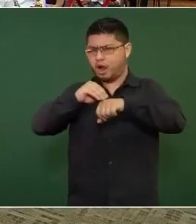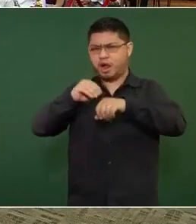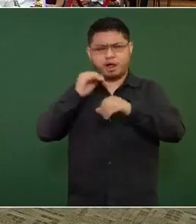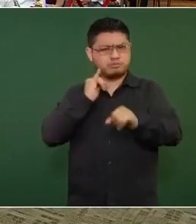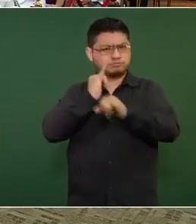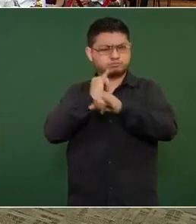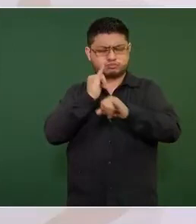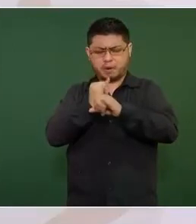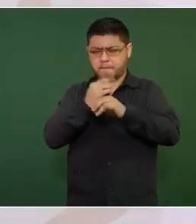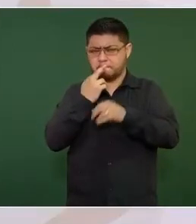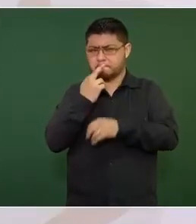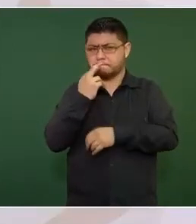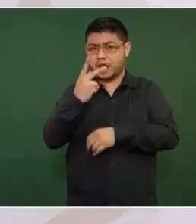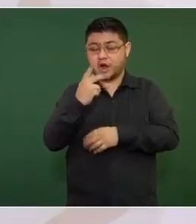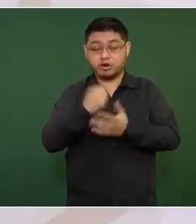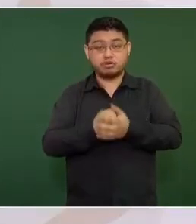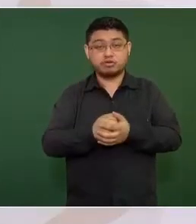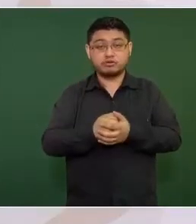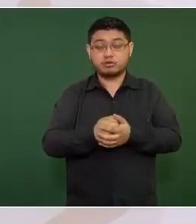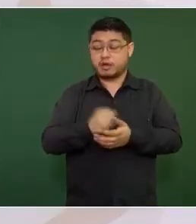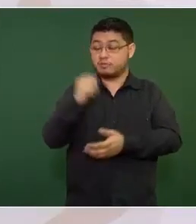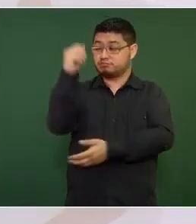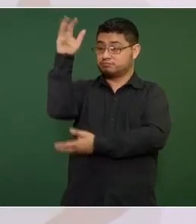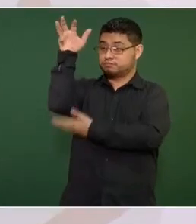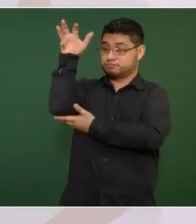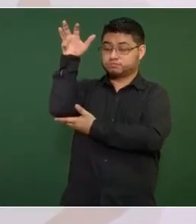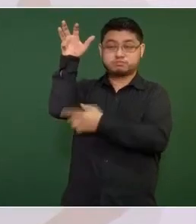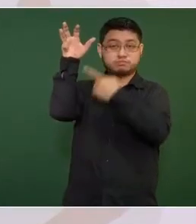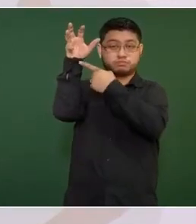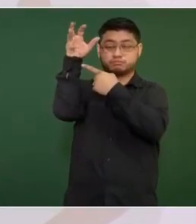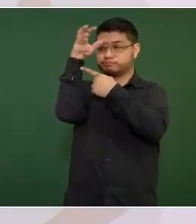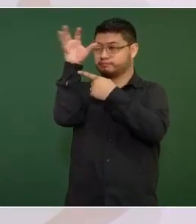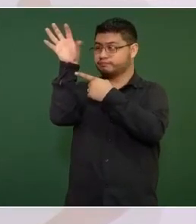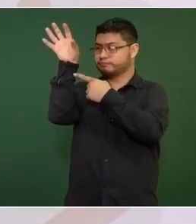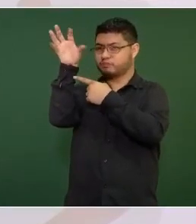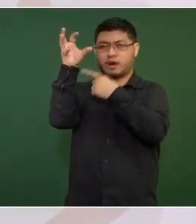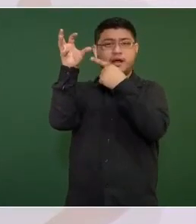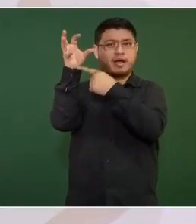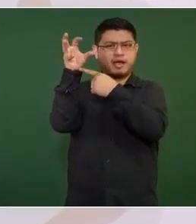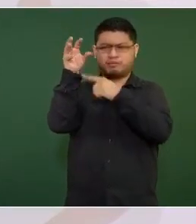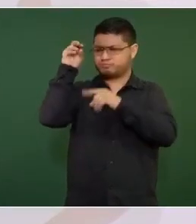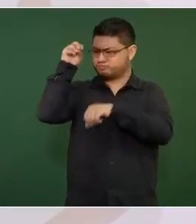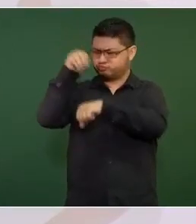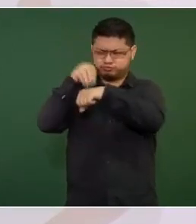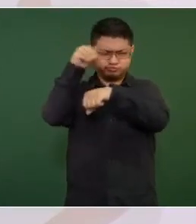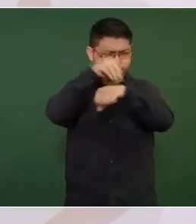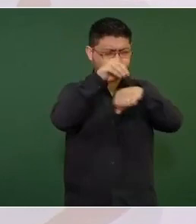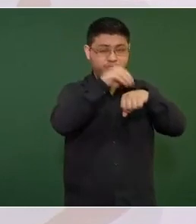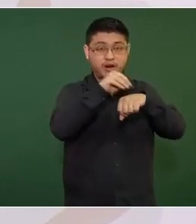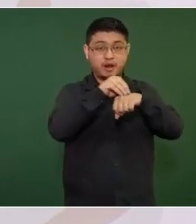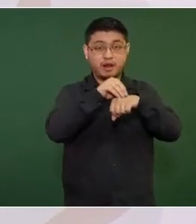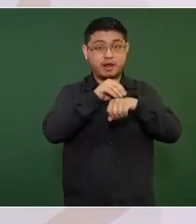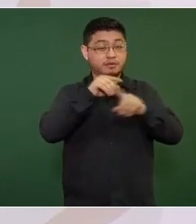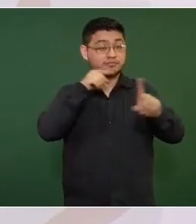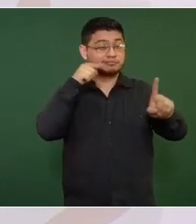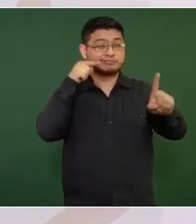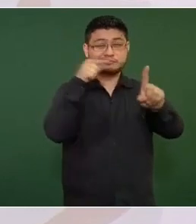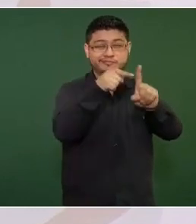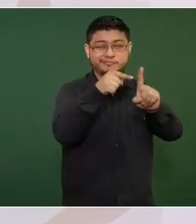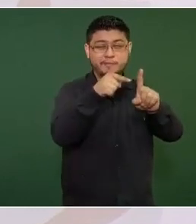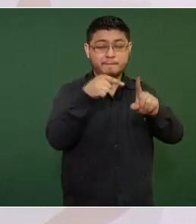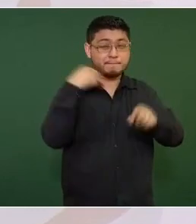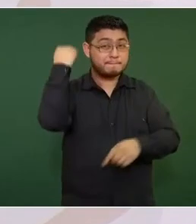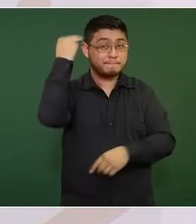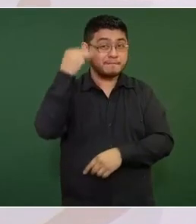levantando 12.600 antenas en todo el territorio nacional y lograr la meta de que en